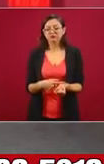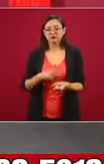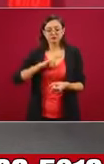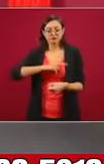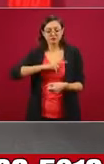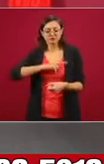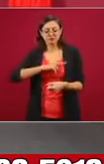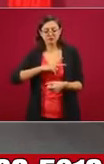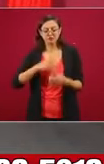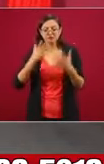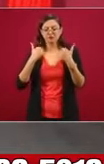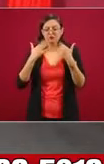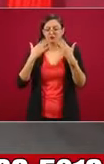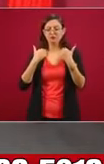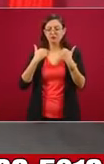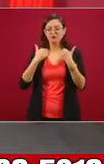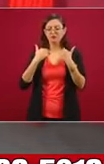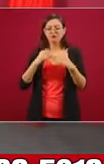Virus,